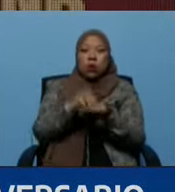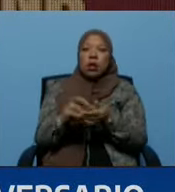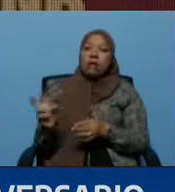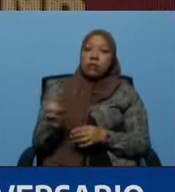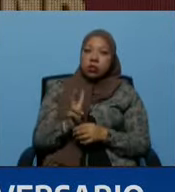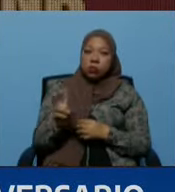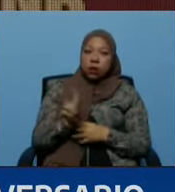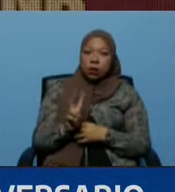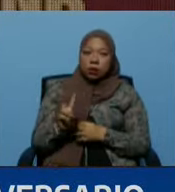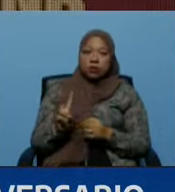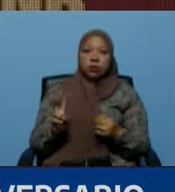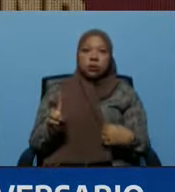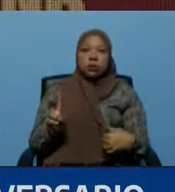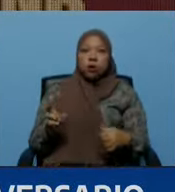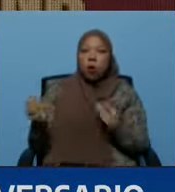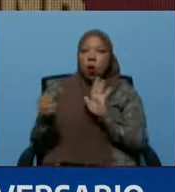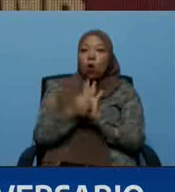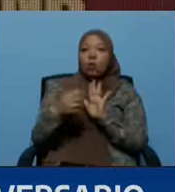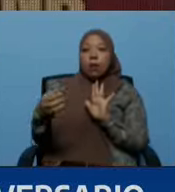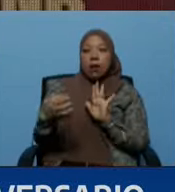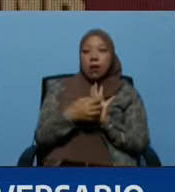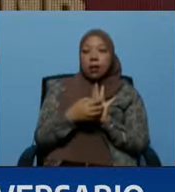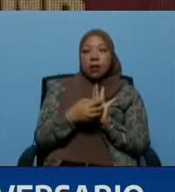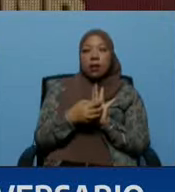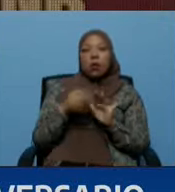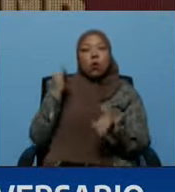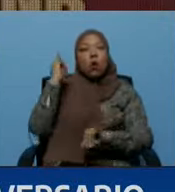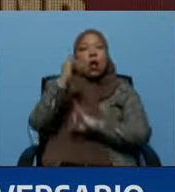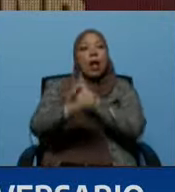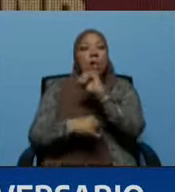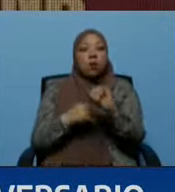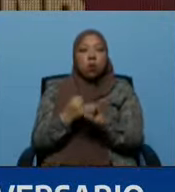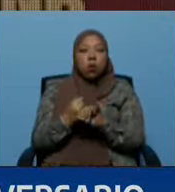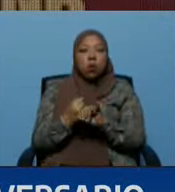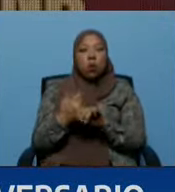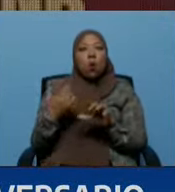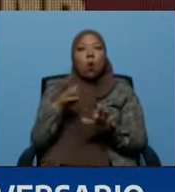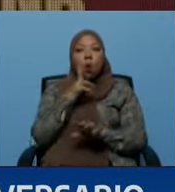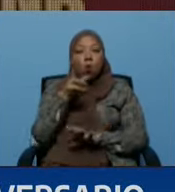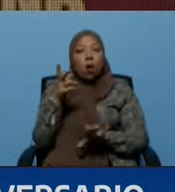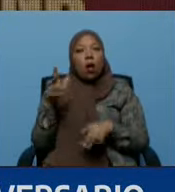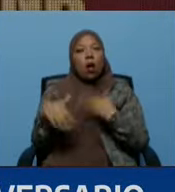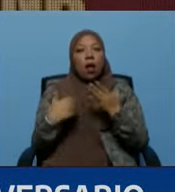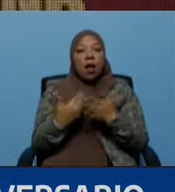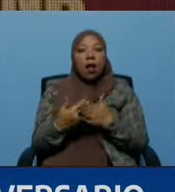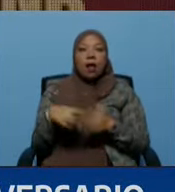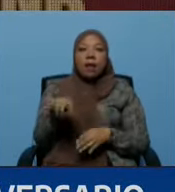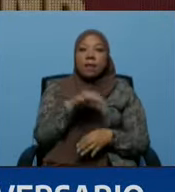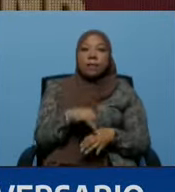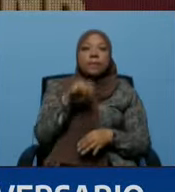Venezuela. Golpe de Estado ciberfascista y criminal.